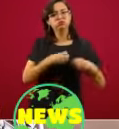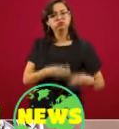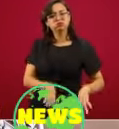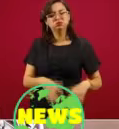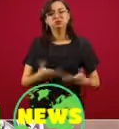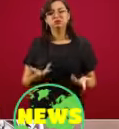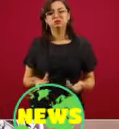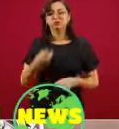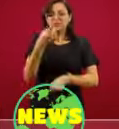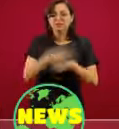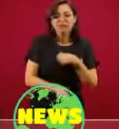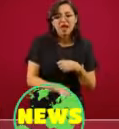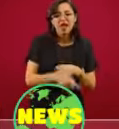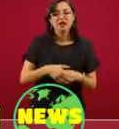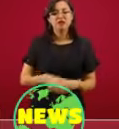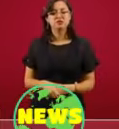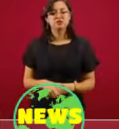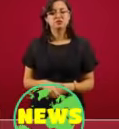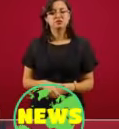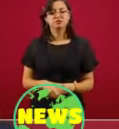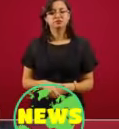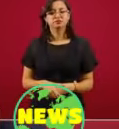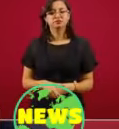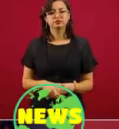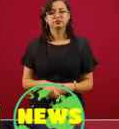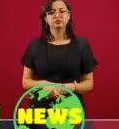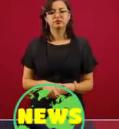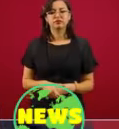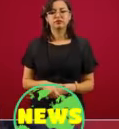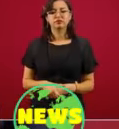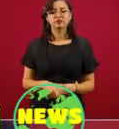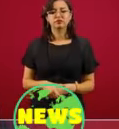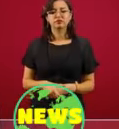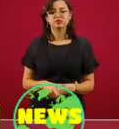el que se haya tolerado